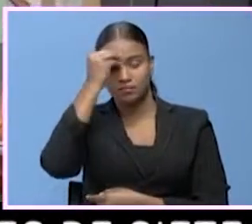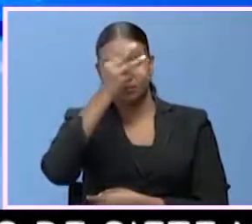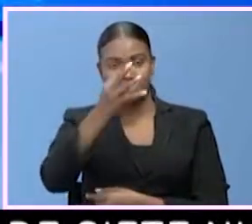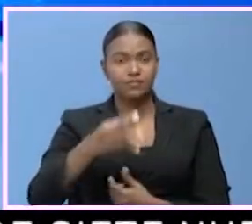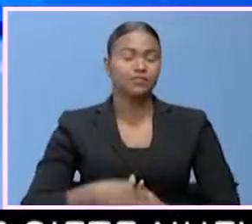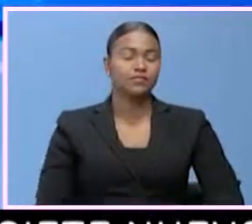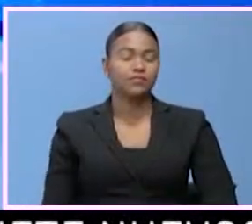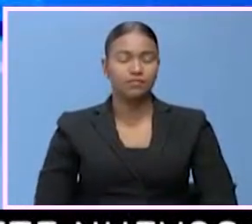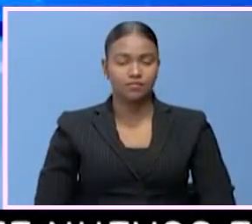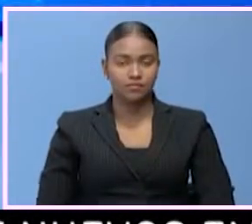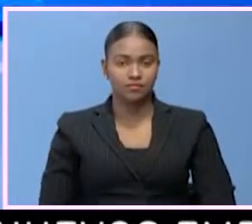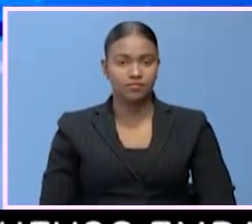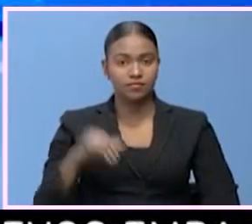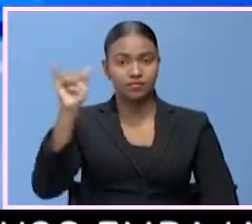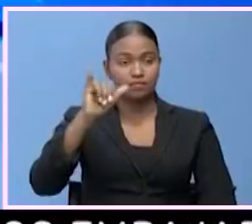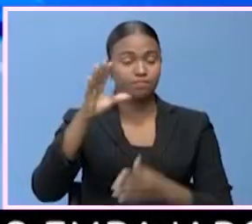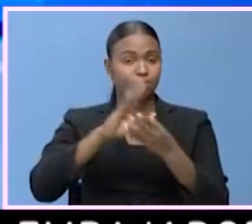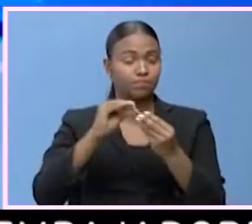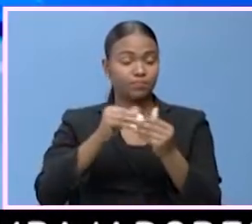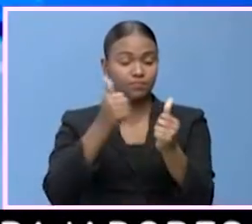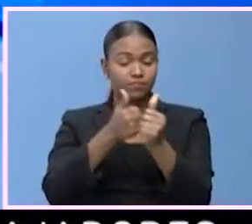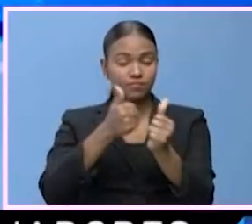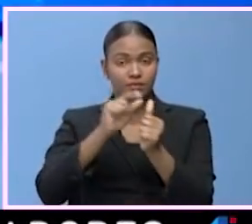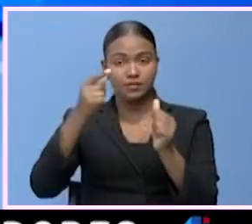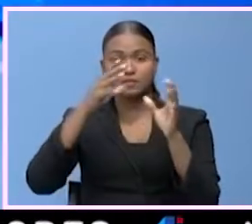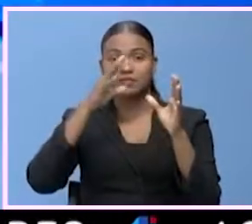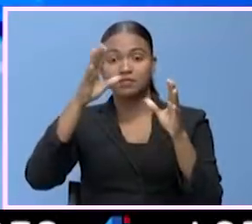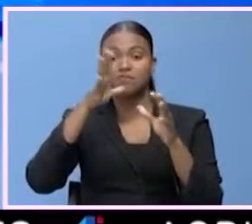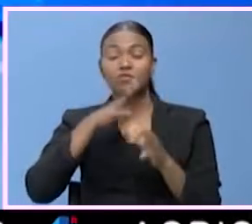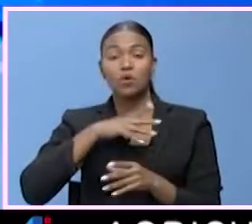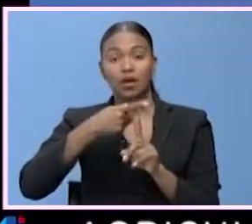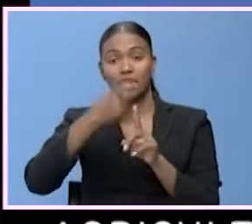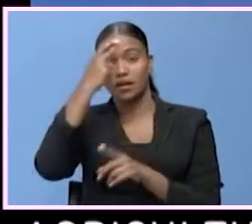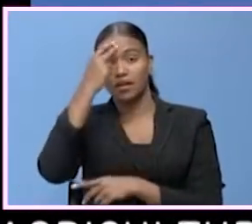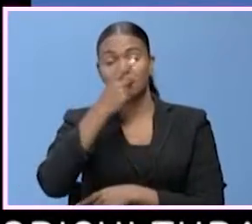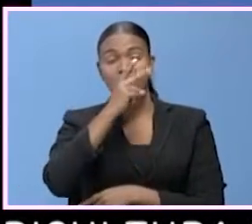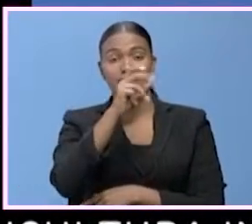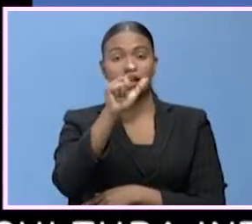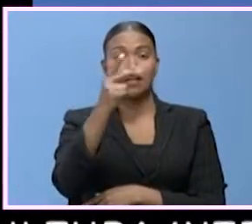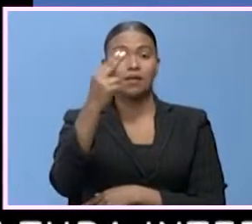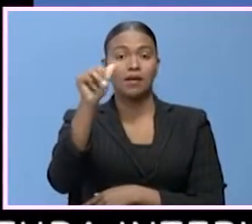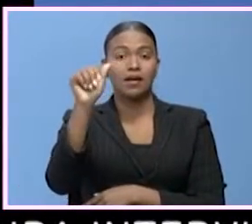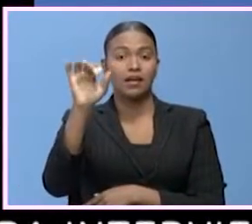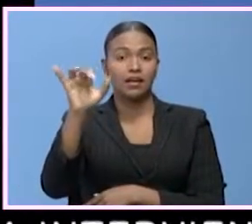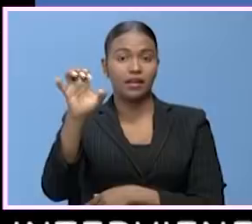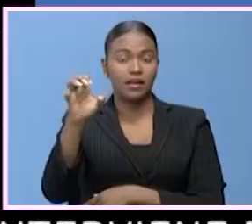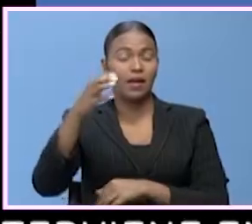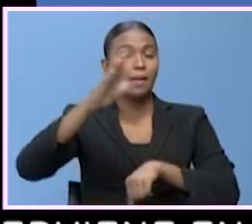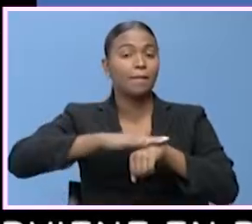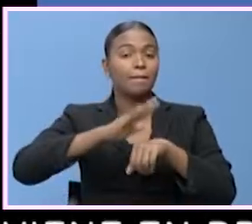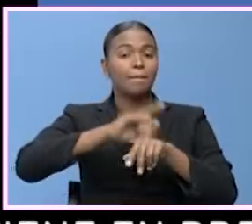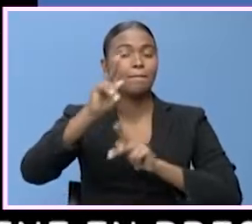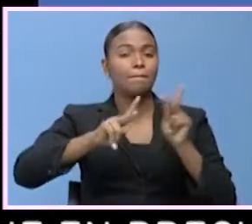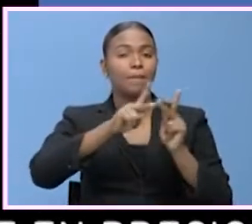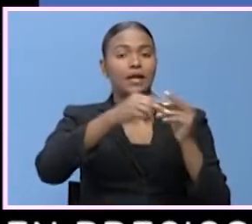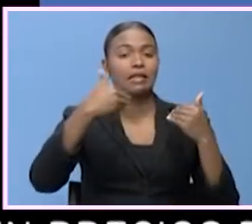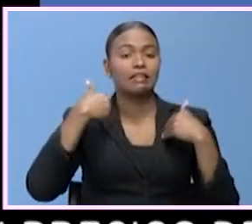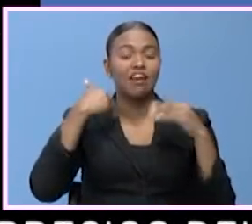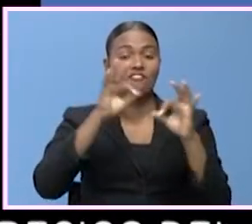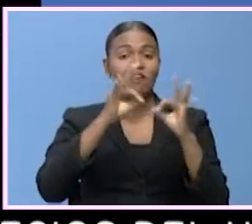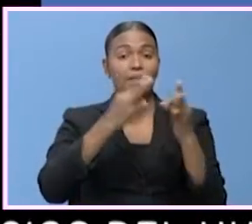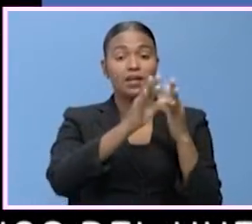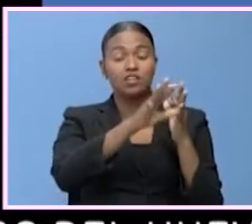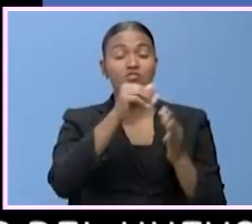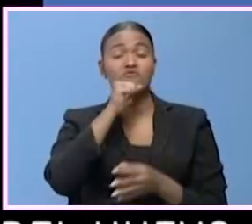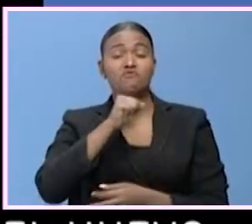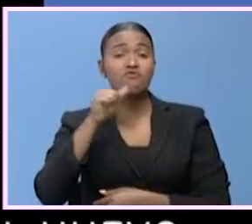Infante. Señoras, si es que precisamente la primera dama de la República, Raquel Arbaje, llama a los familiares de aquellos que tengan adultos